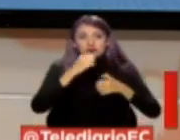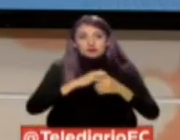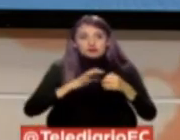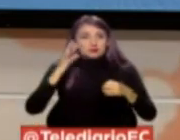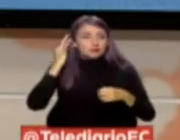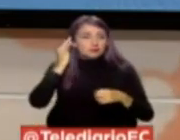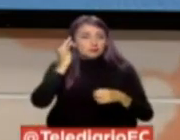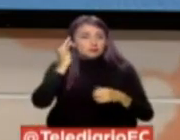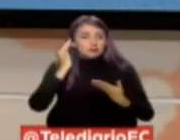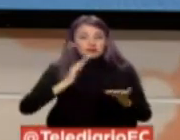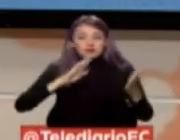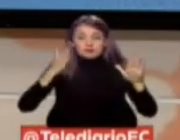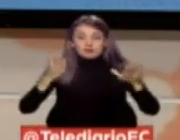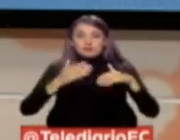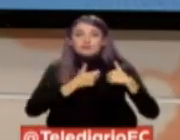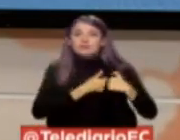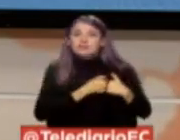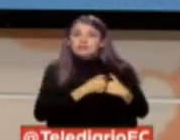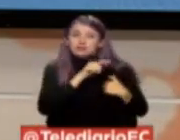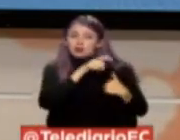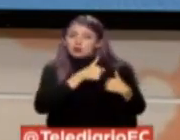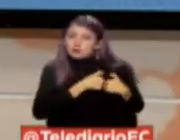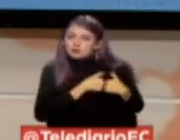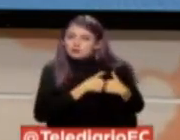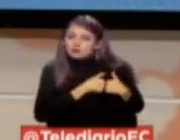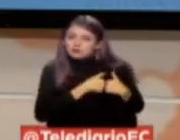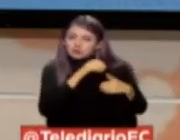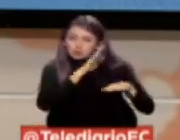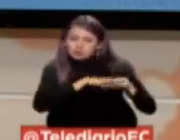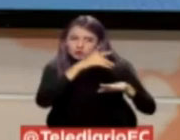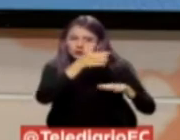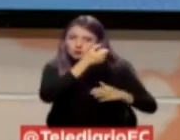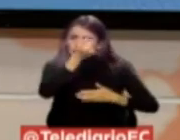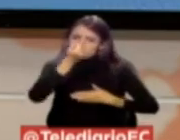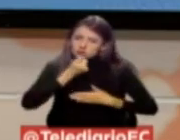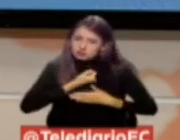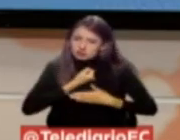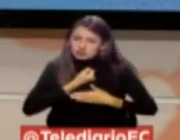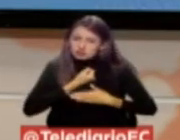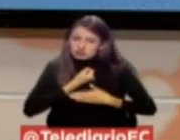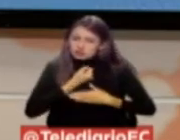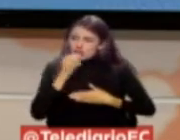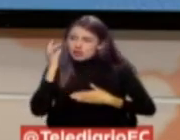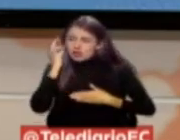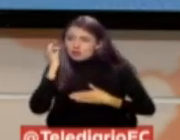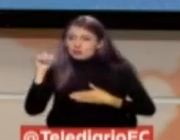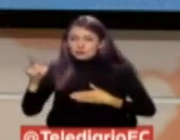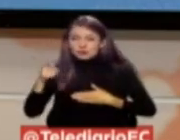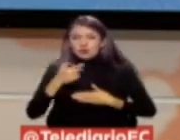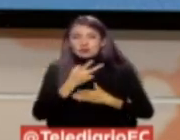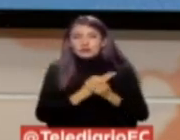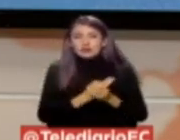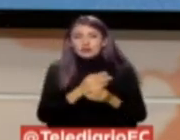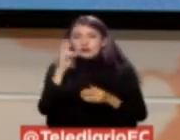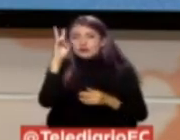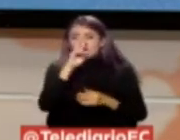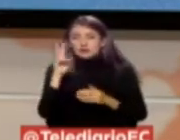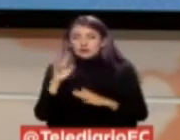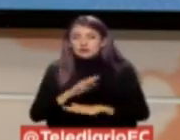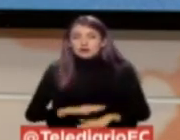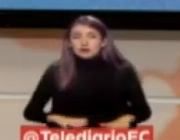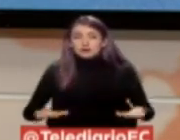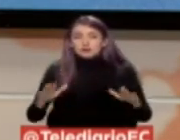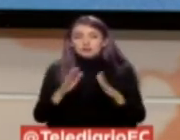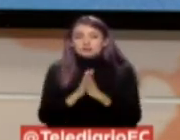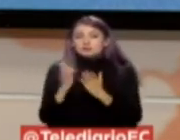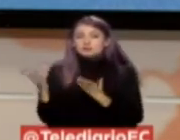que es la pareja sentimental la que termina acuchillando a su pareja, es decir, la mujer a la que mata es la pareja del venezolano. Y